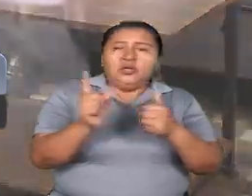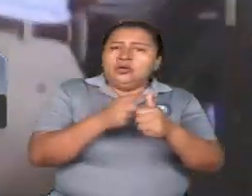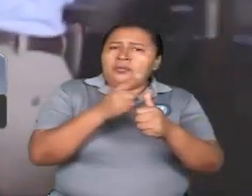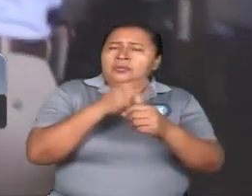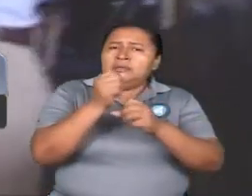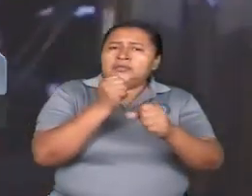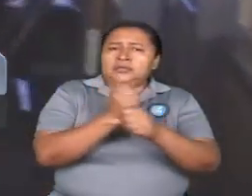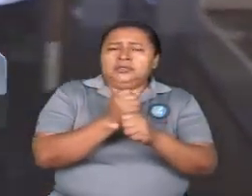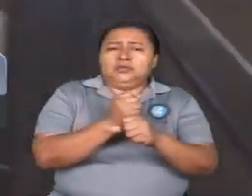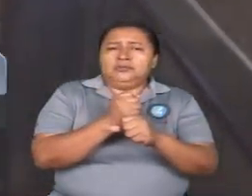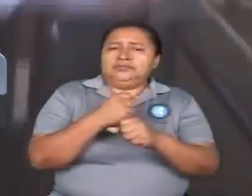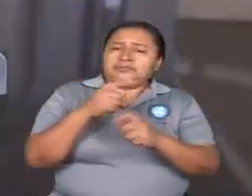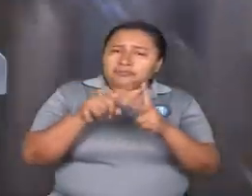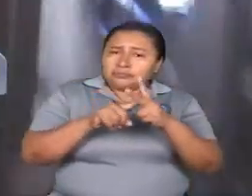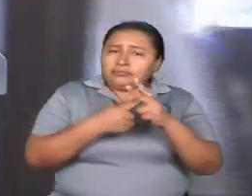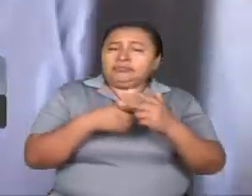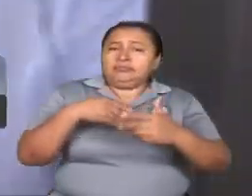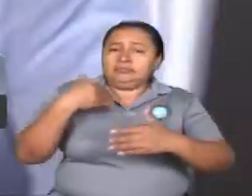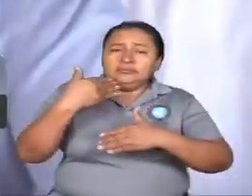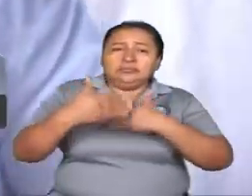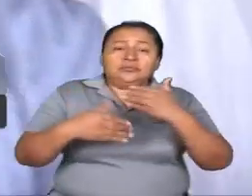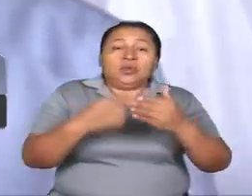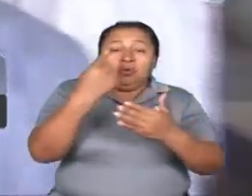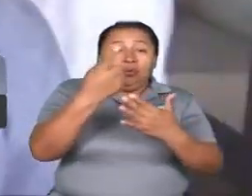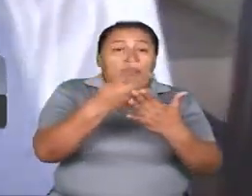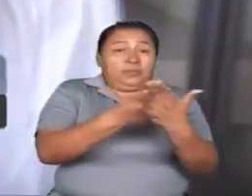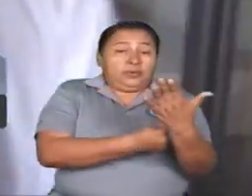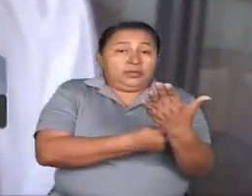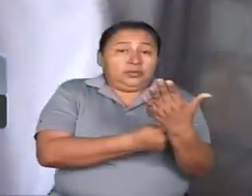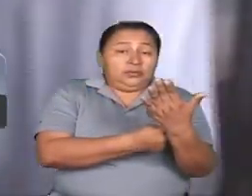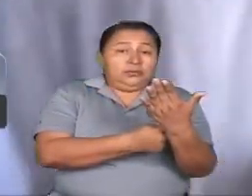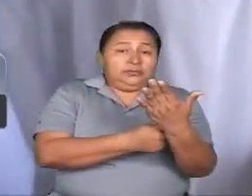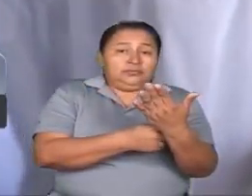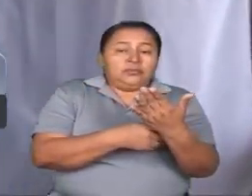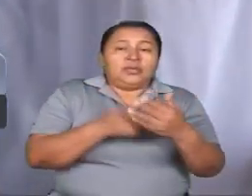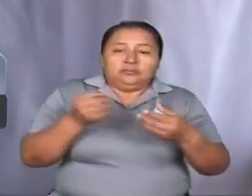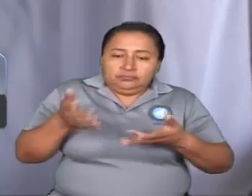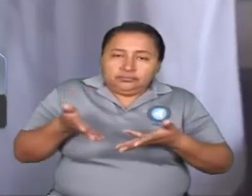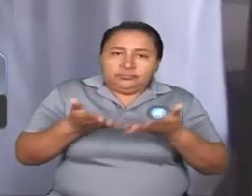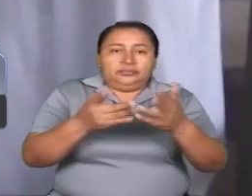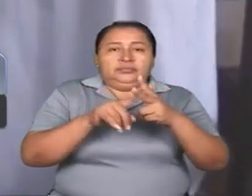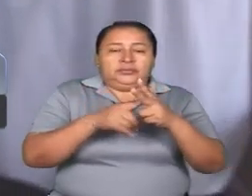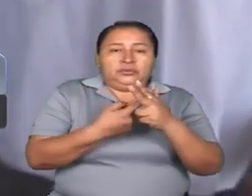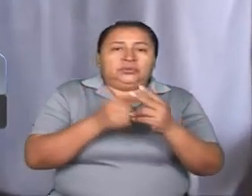una de las de los proyectos que se, sí, sí, que se echó a andar fue,